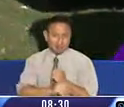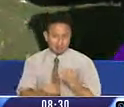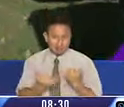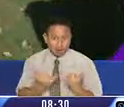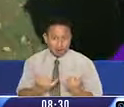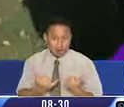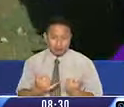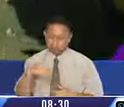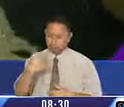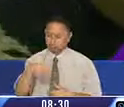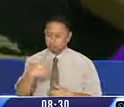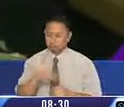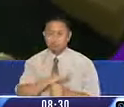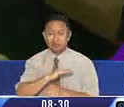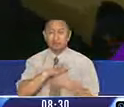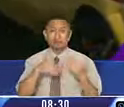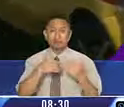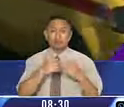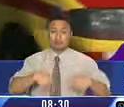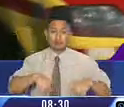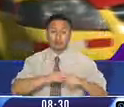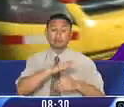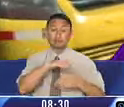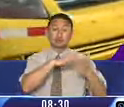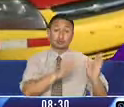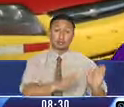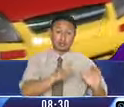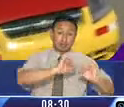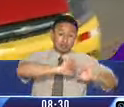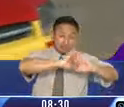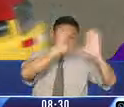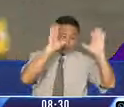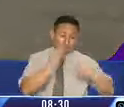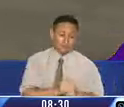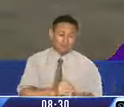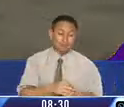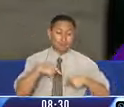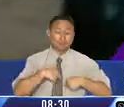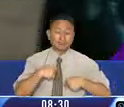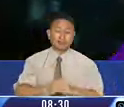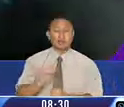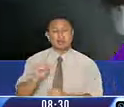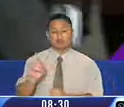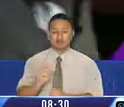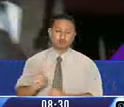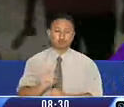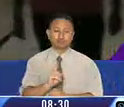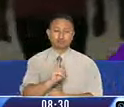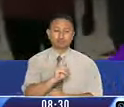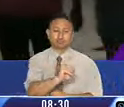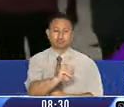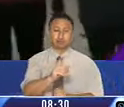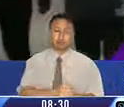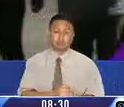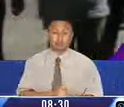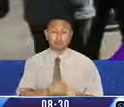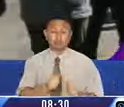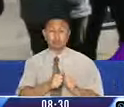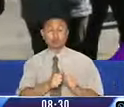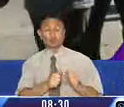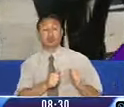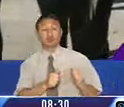en todo lado. Miren, los estudiantes salen de mañanita, tienen que caminar así hasta afuera. Es bastante, pues